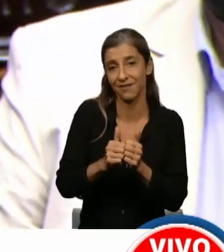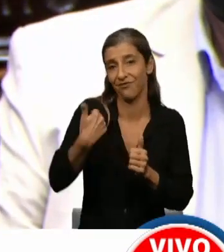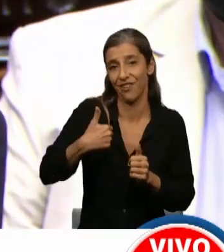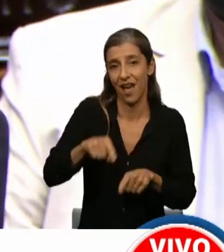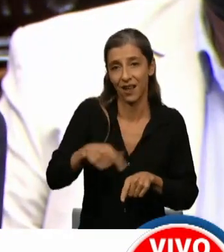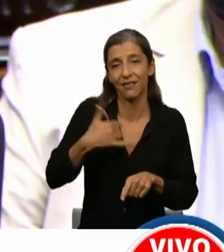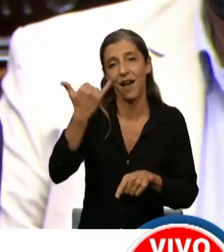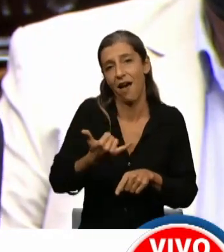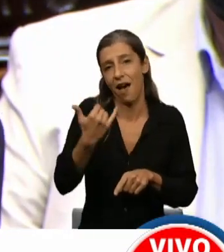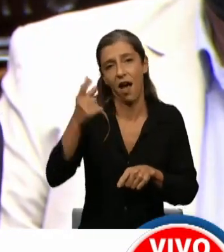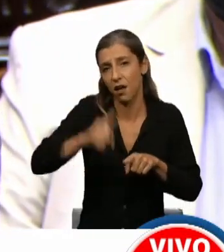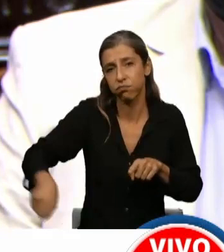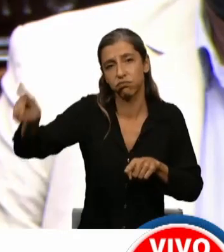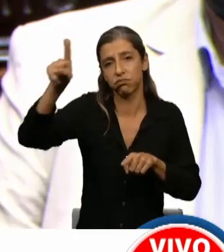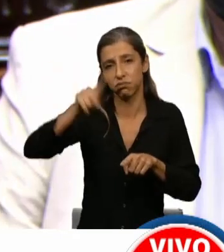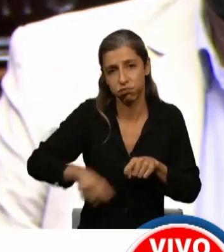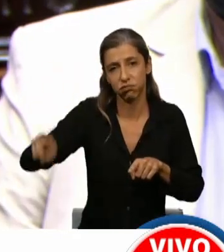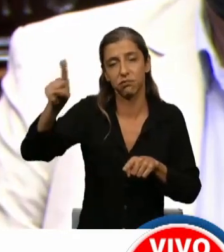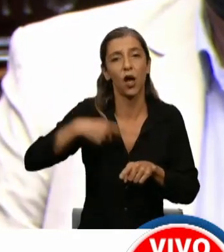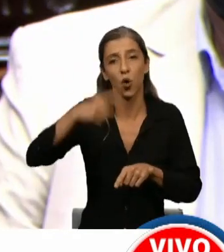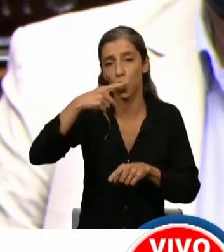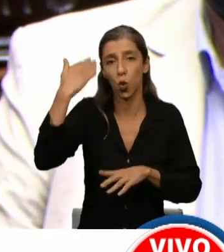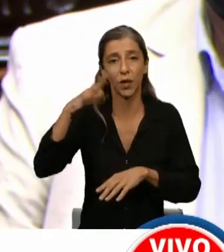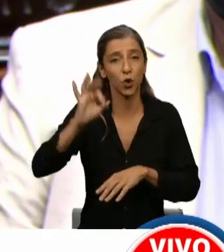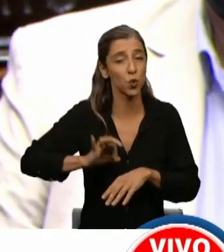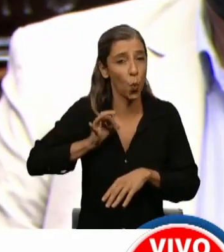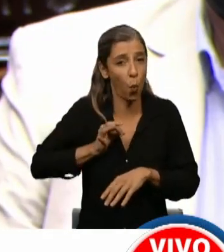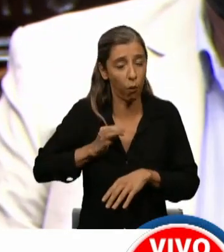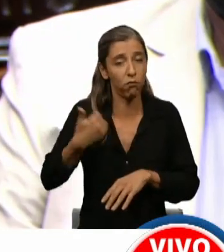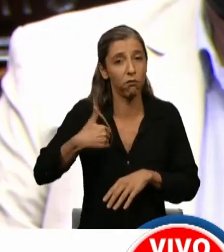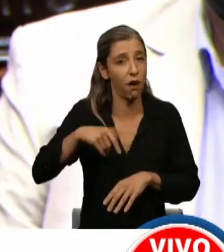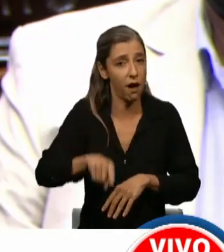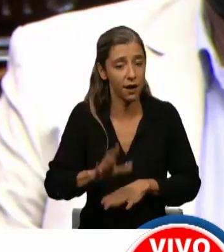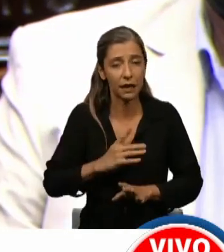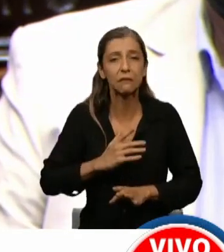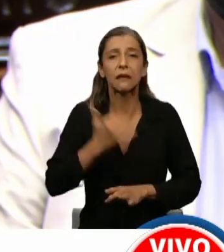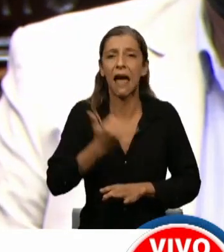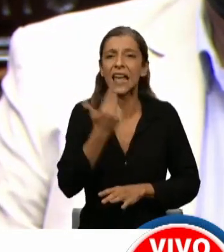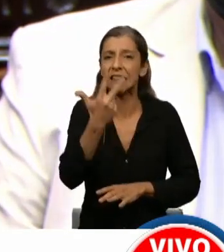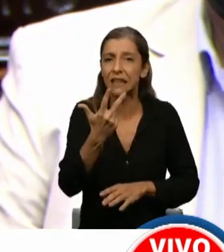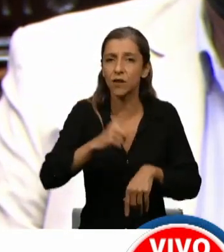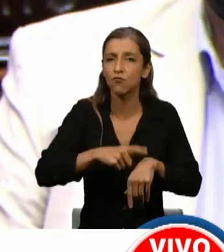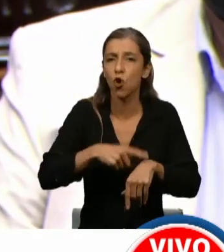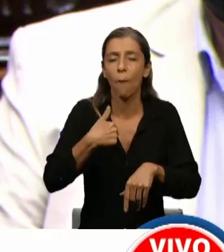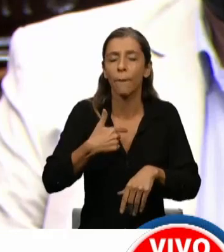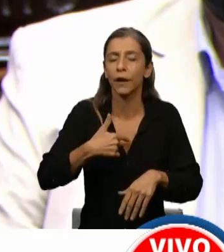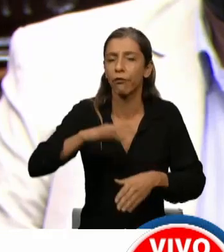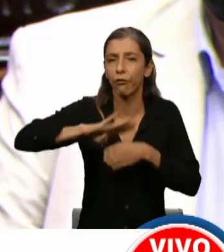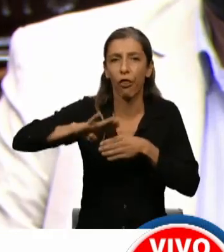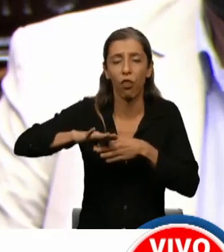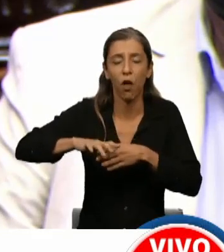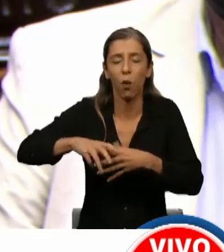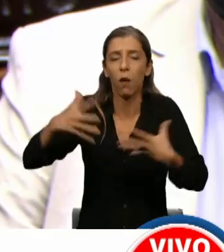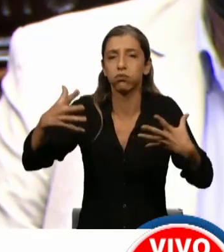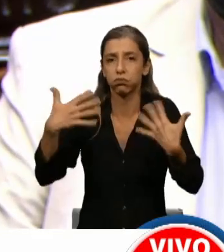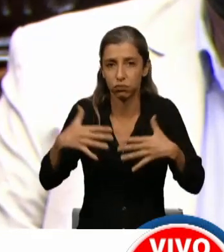estos ciclos, y en los últimos 50 años la Argentina ha tenido claramente 3 ciclos de endeudamiento muy fuertes, que podemos representar